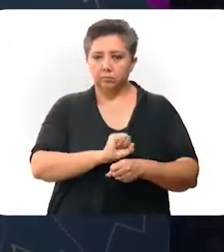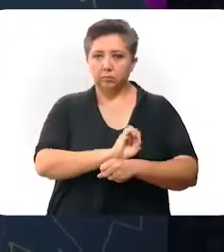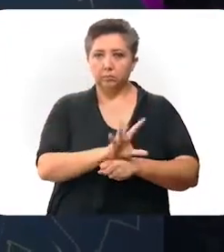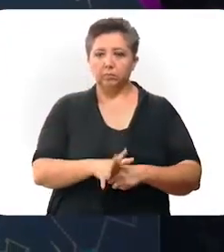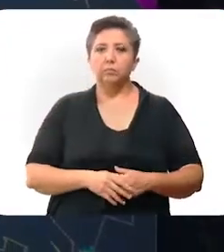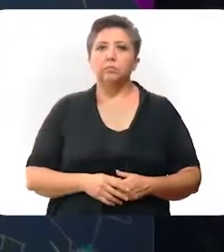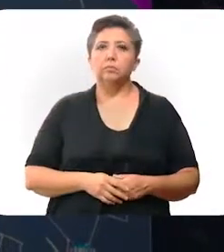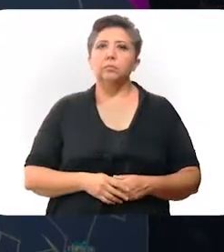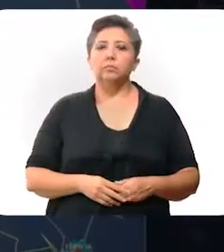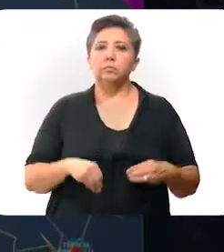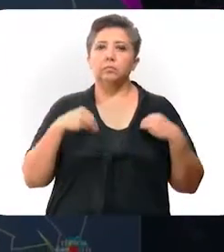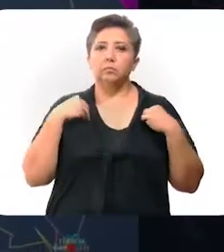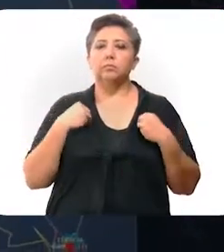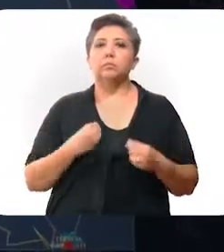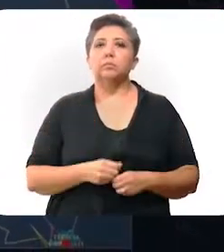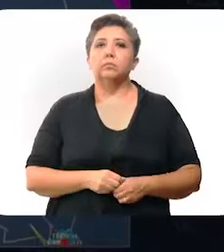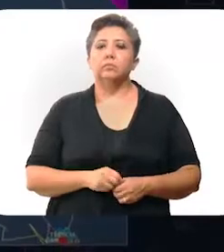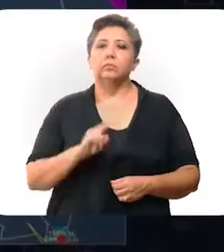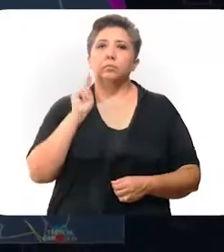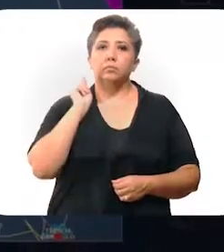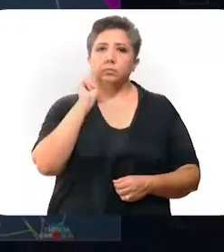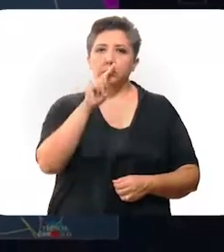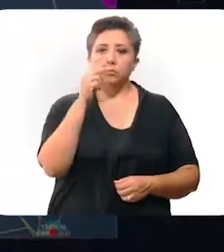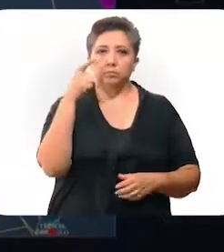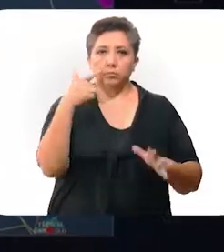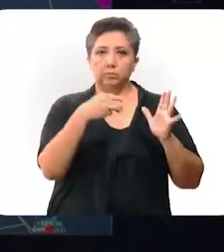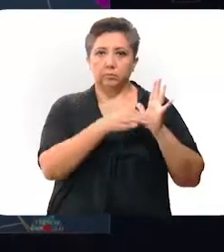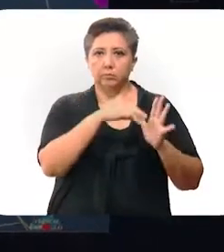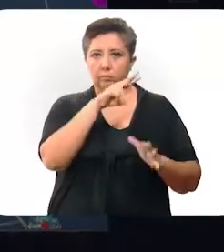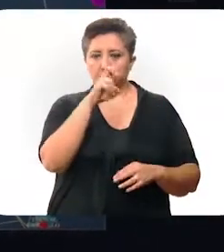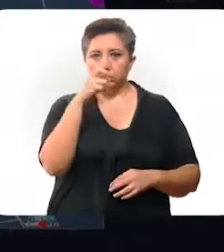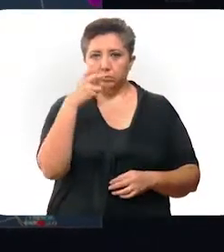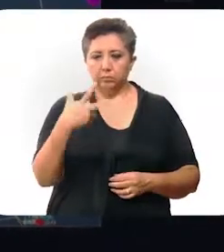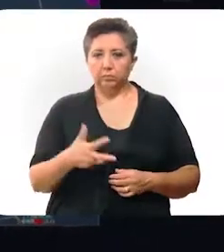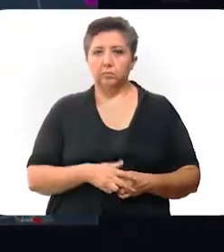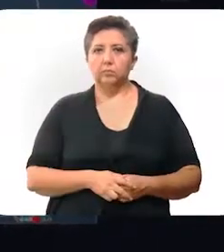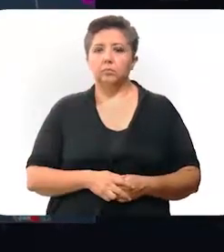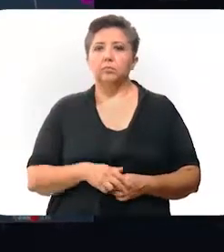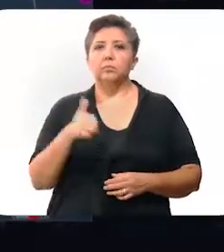contagiadas de coronavirus, que viven en la zona norte 7,208,